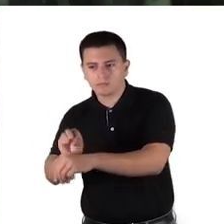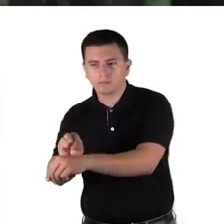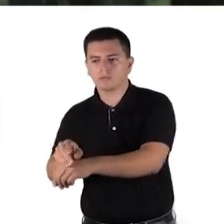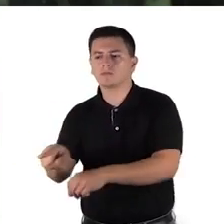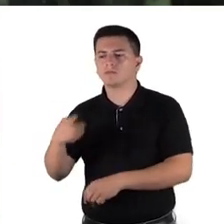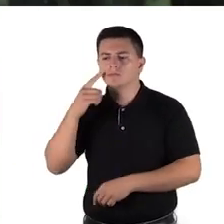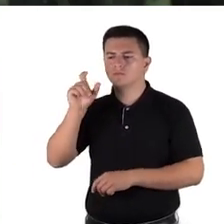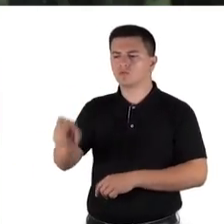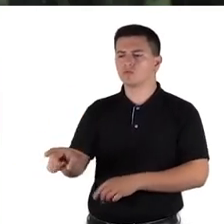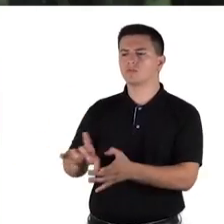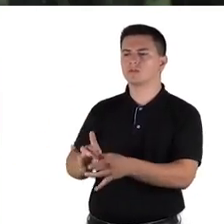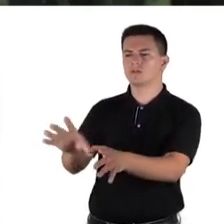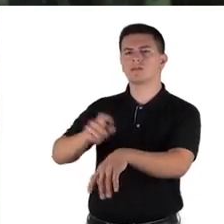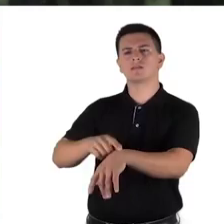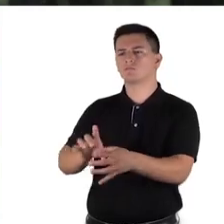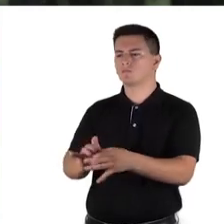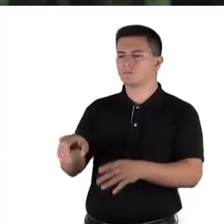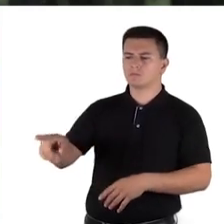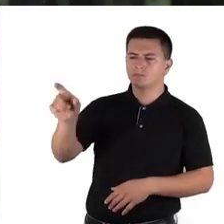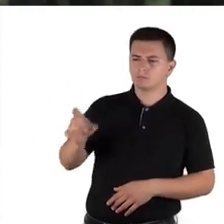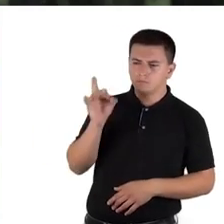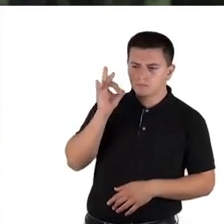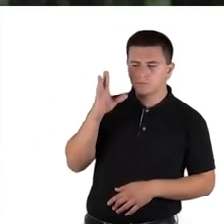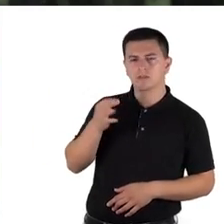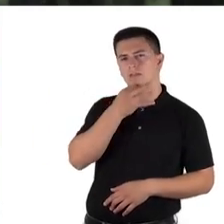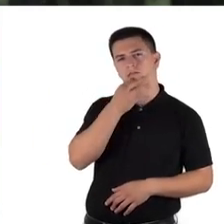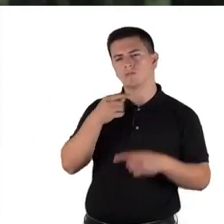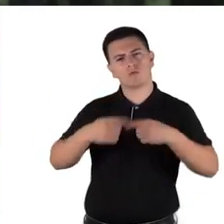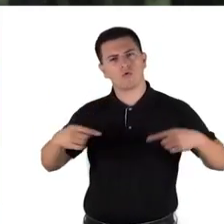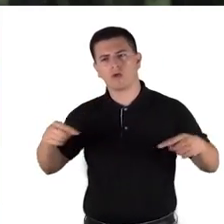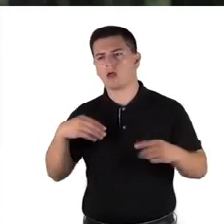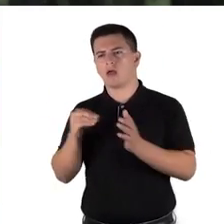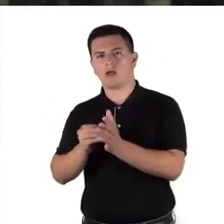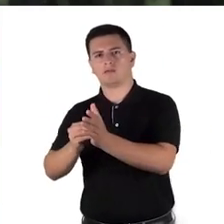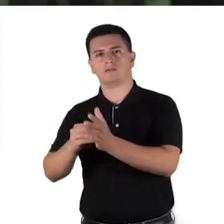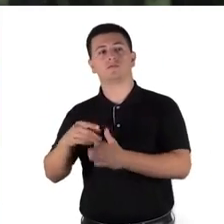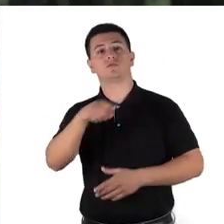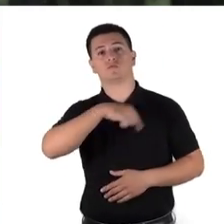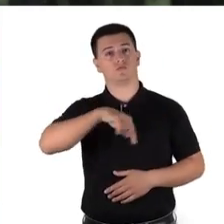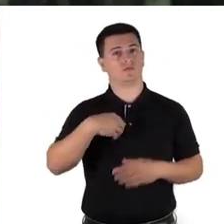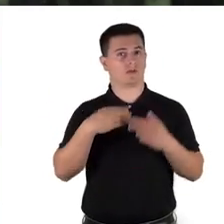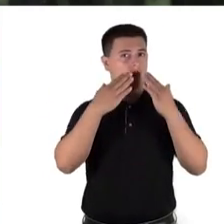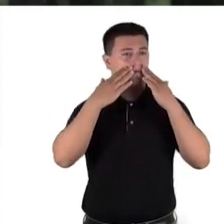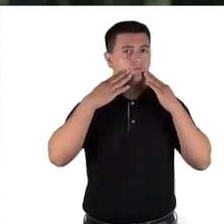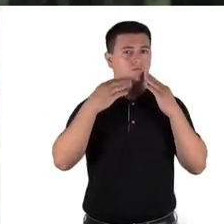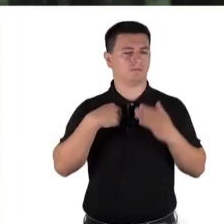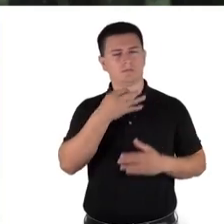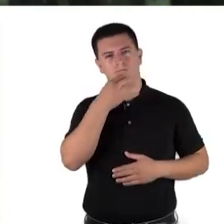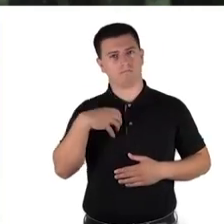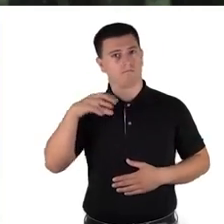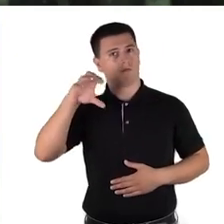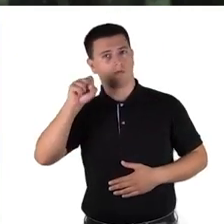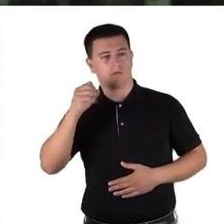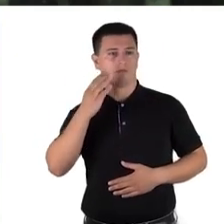niños, si bien deben tener esta soltura o esta libertad de poder experimentar en tiempos libres, sin tiene actividades muy específicas o